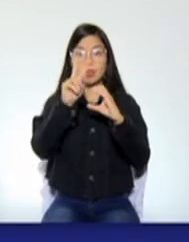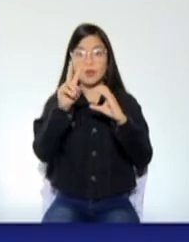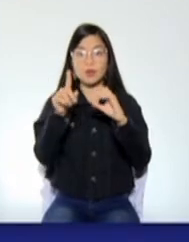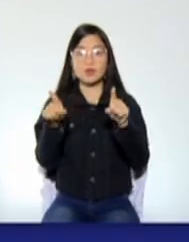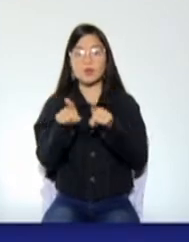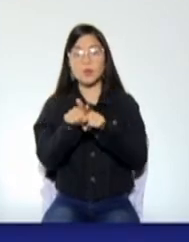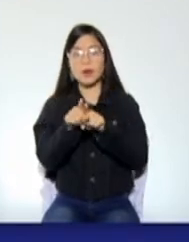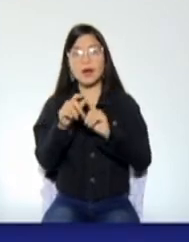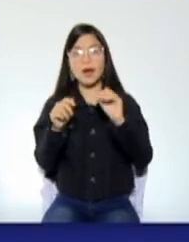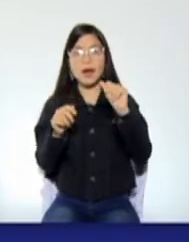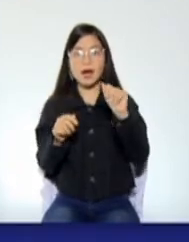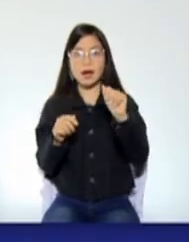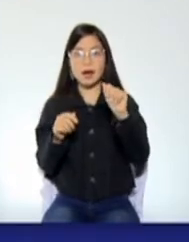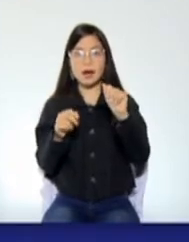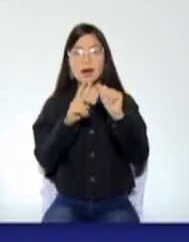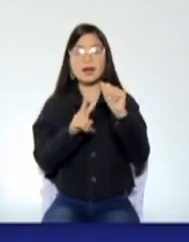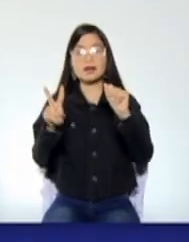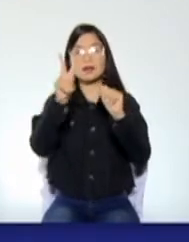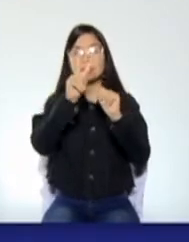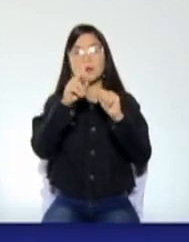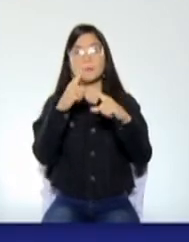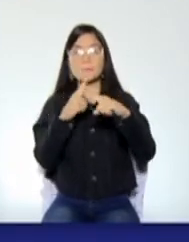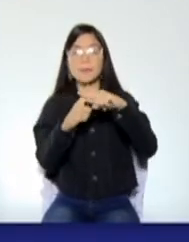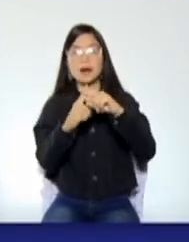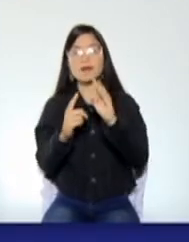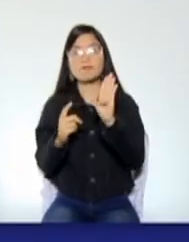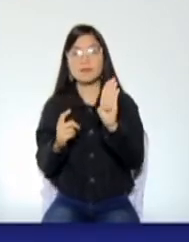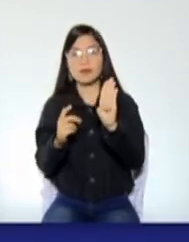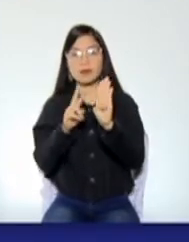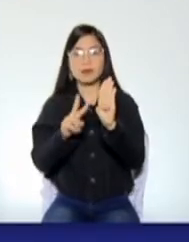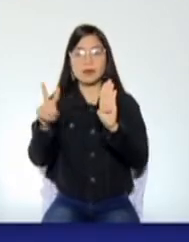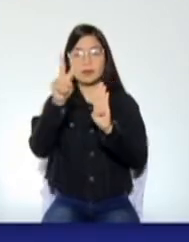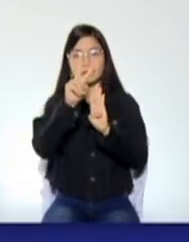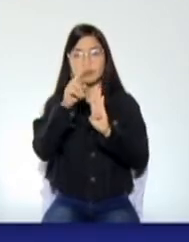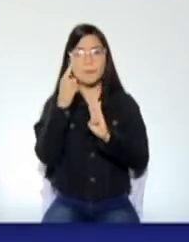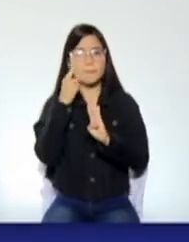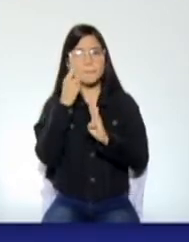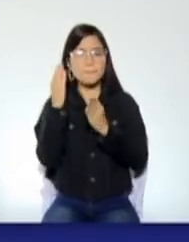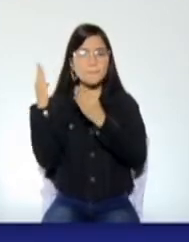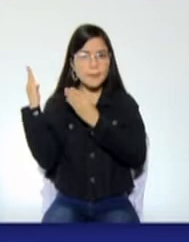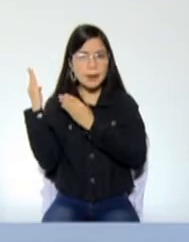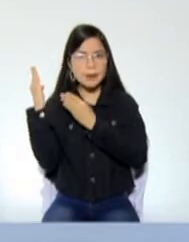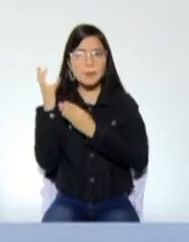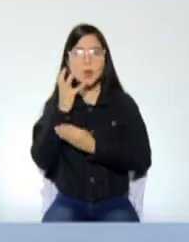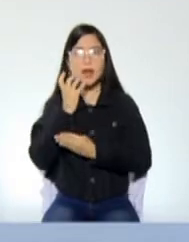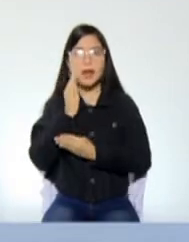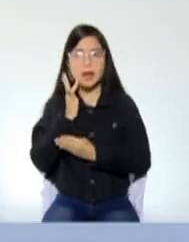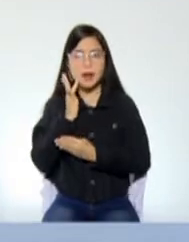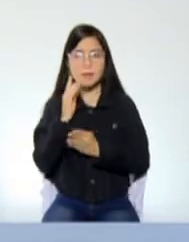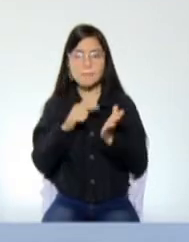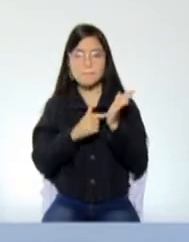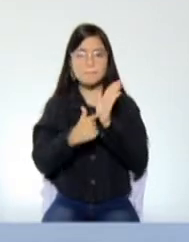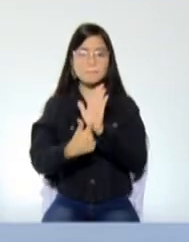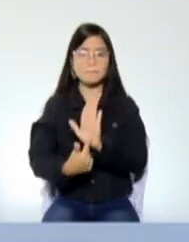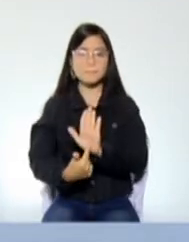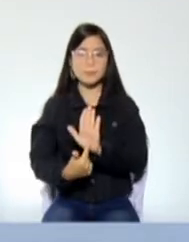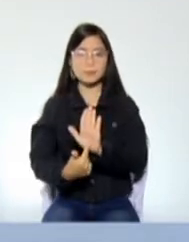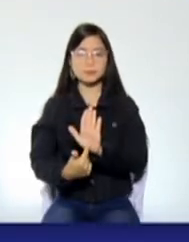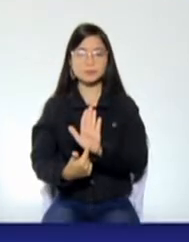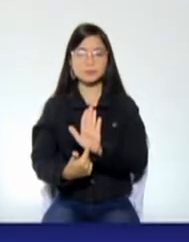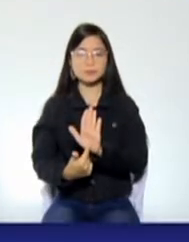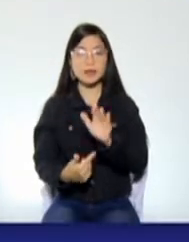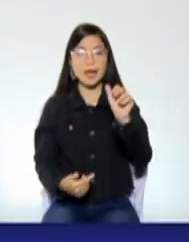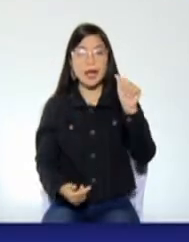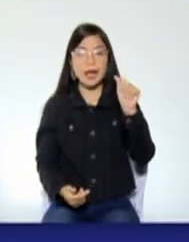2. Si vemos este ejemplo que tenemos aquí, observamos que el cateto A vale 4 y el cateto